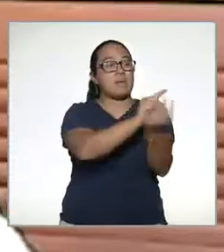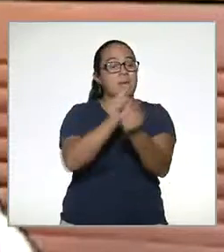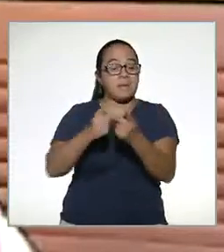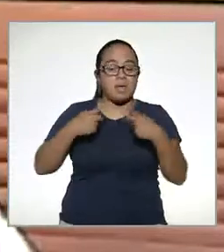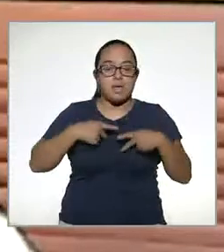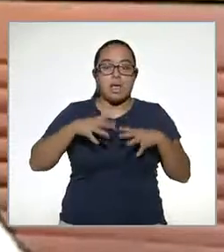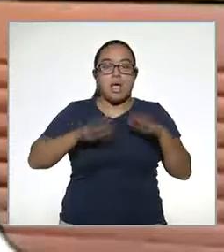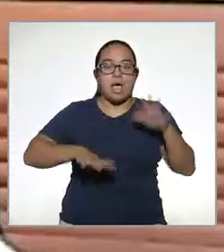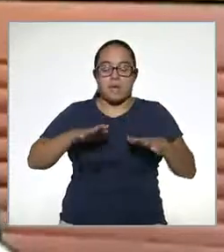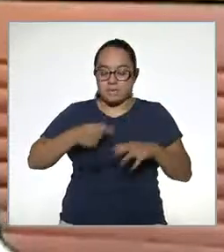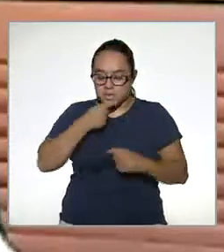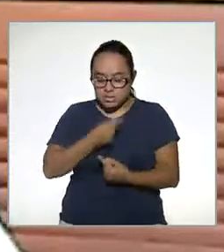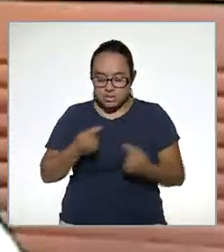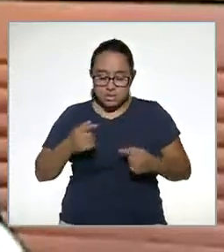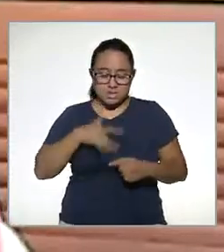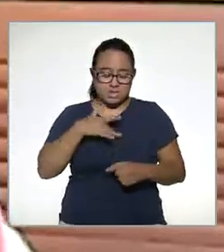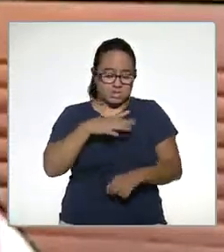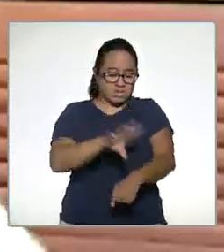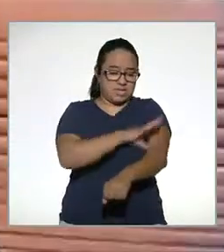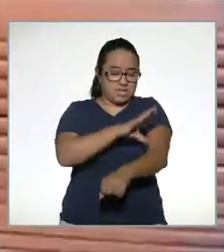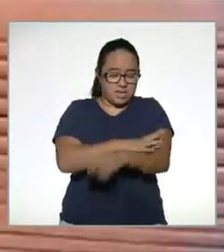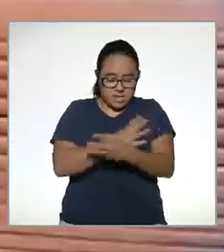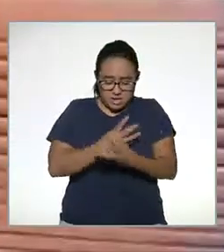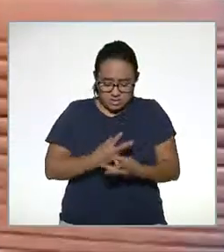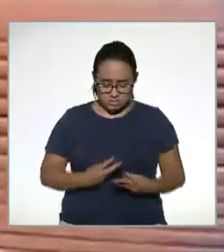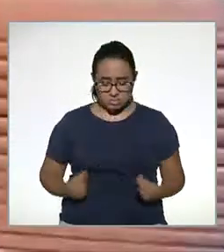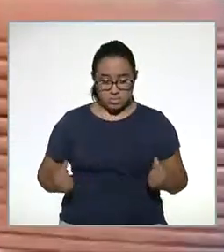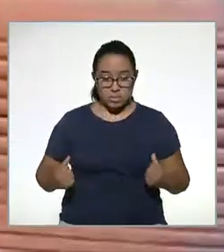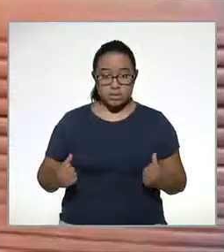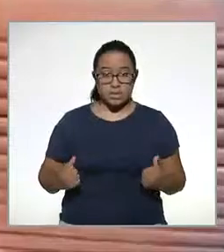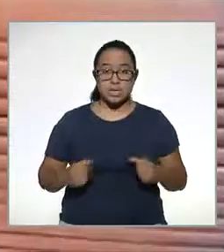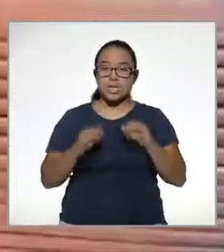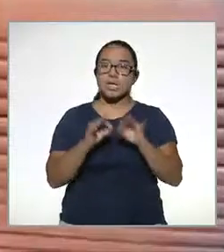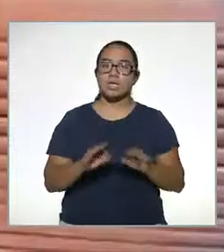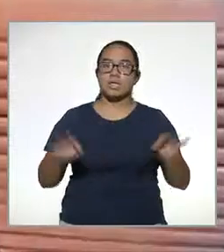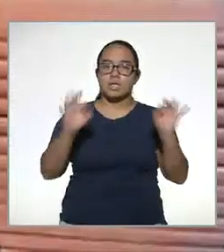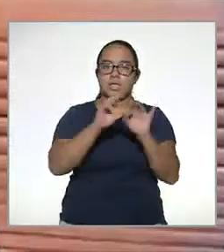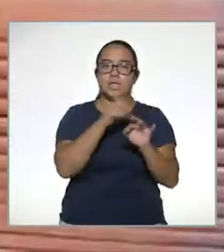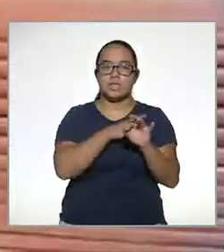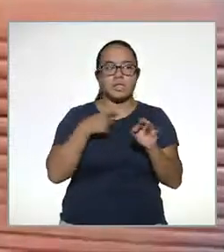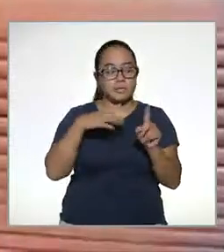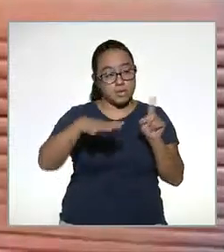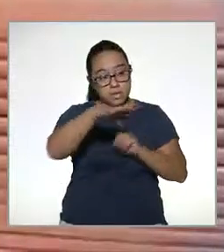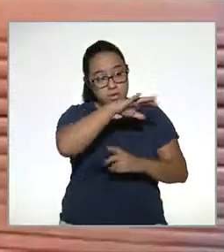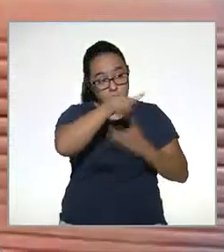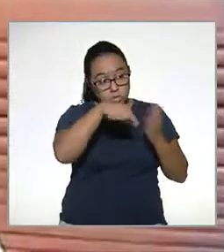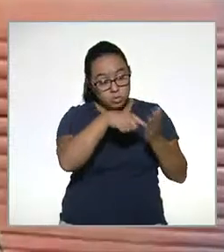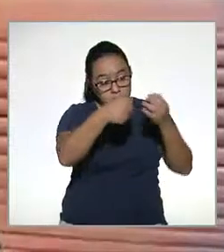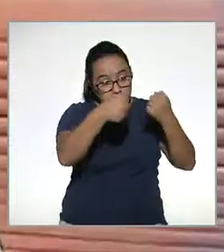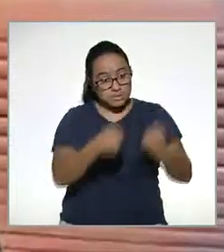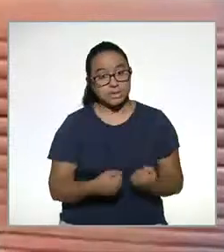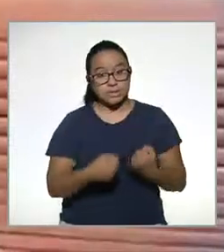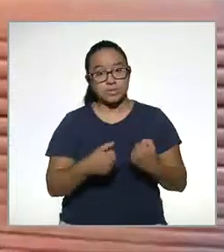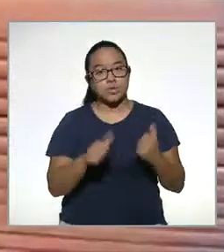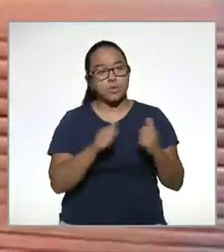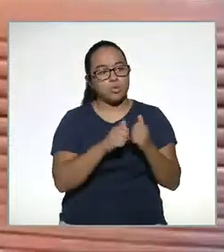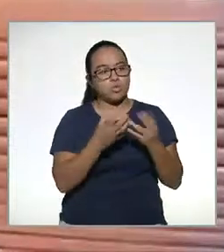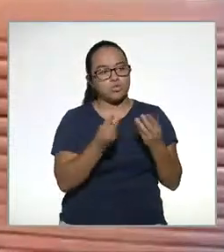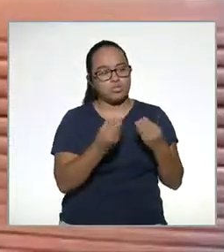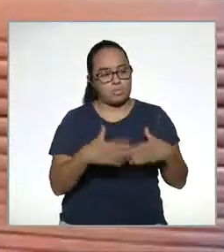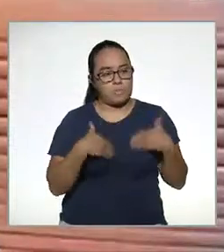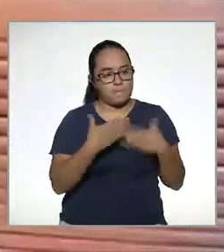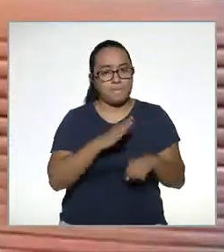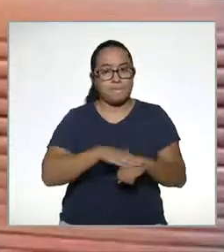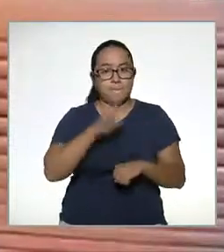mucho la energía de un niño o una niña introvertida, entonces, si es importante generar ambientes seguros, ambientes de mucha confianza,